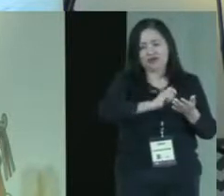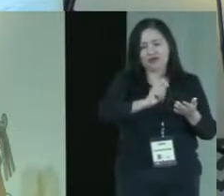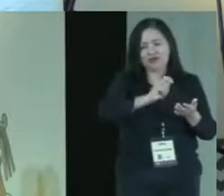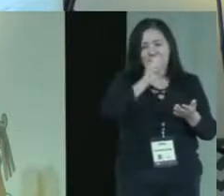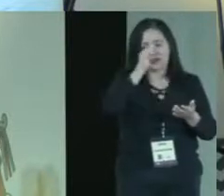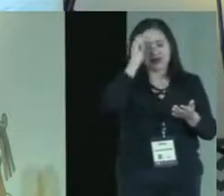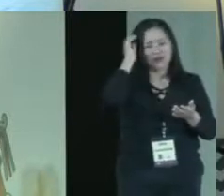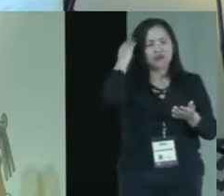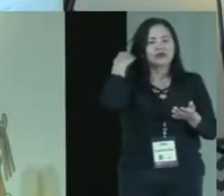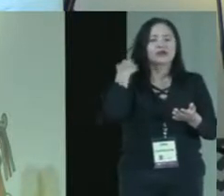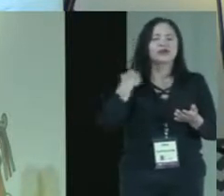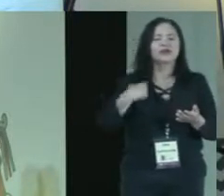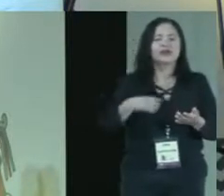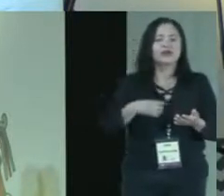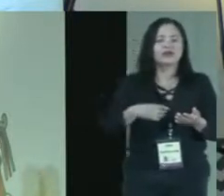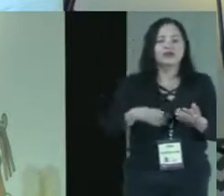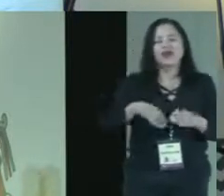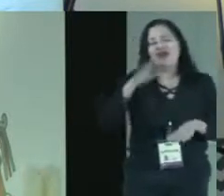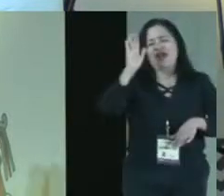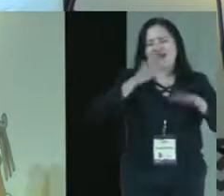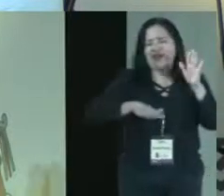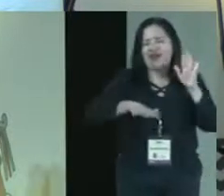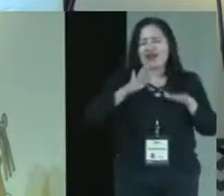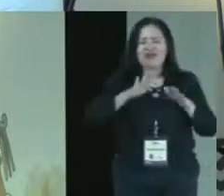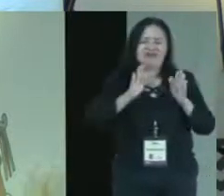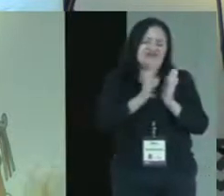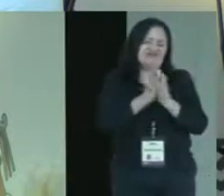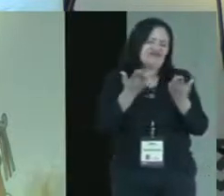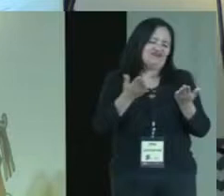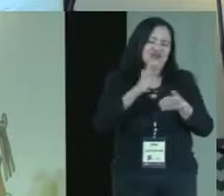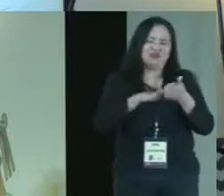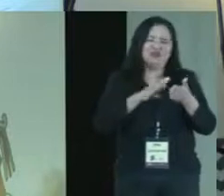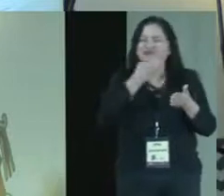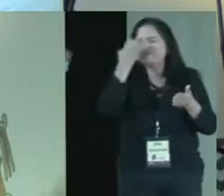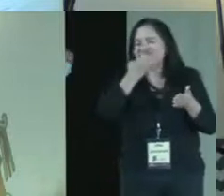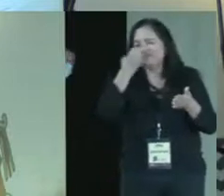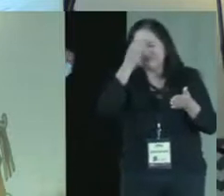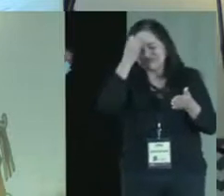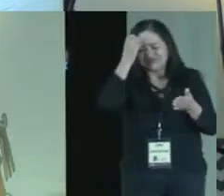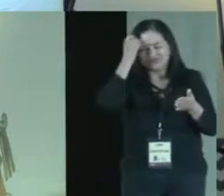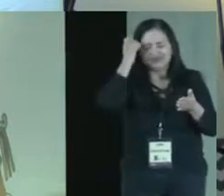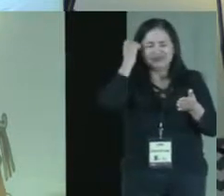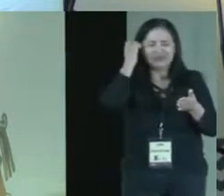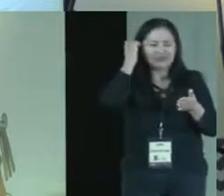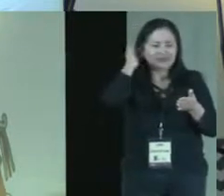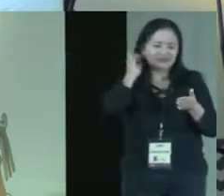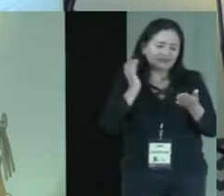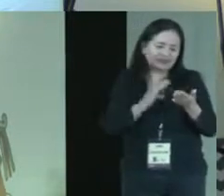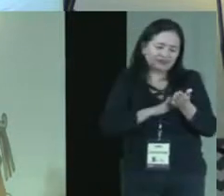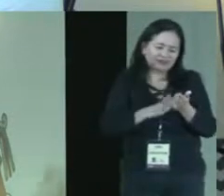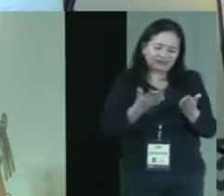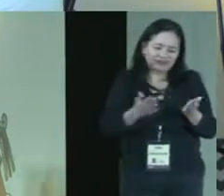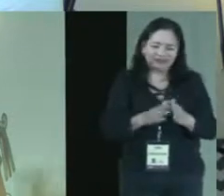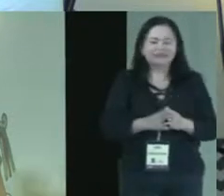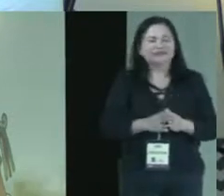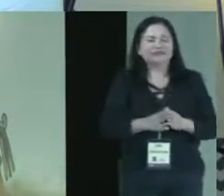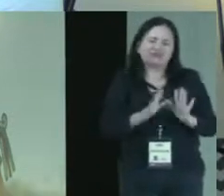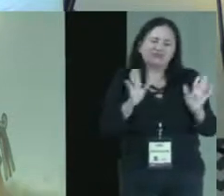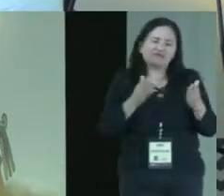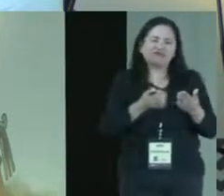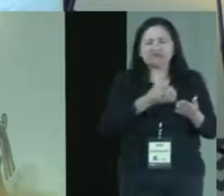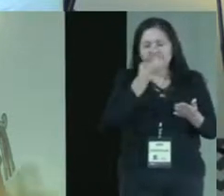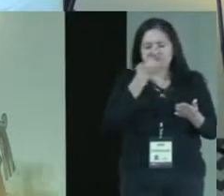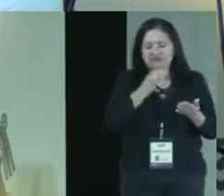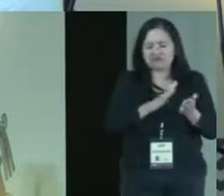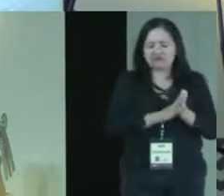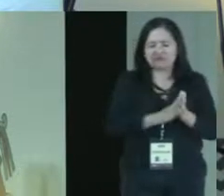libros, muy al estilo académico, representan aquello que Piaget rogaba al mundo académico,